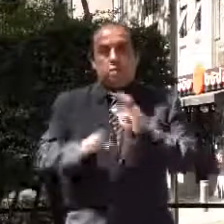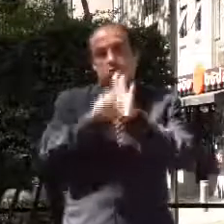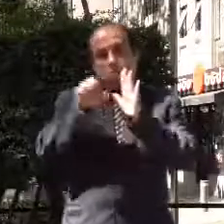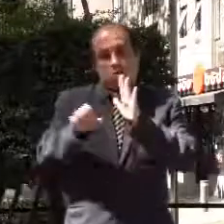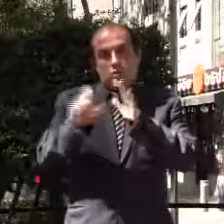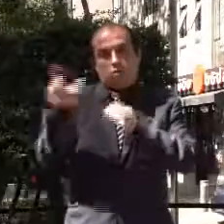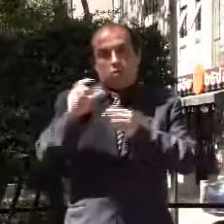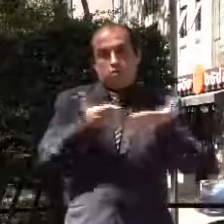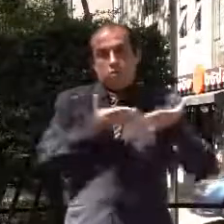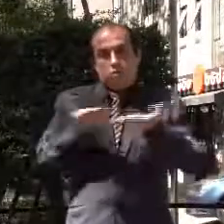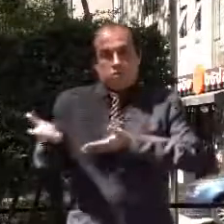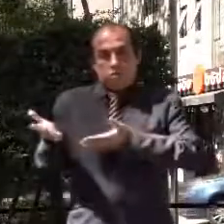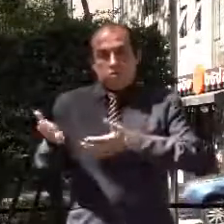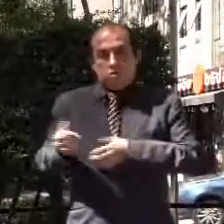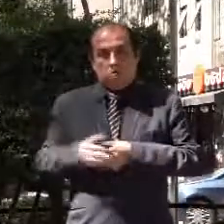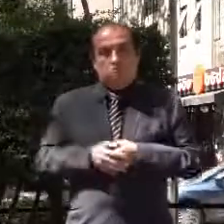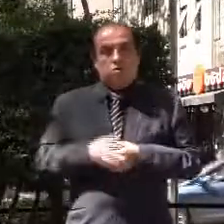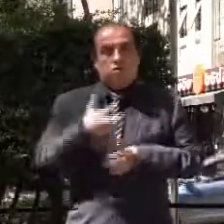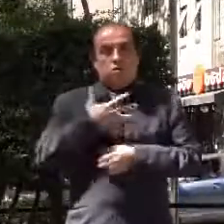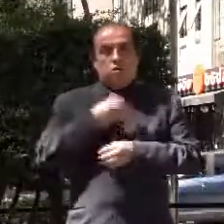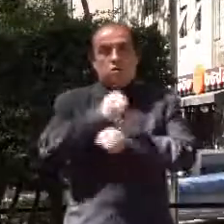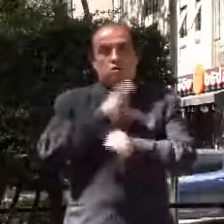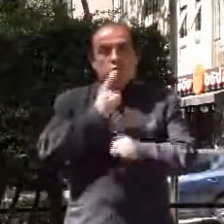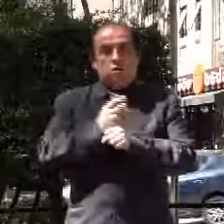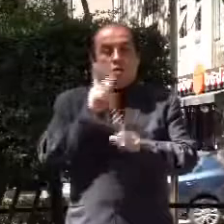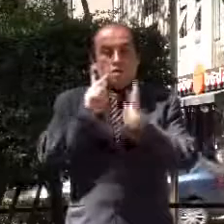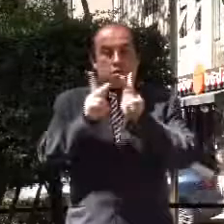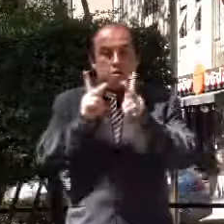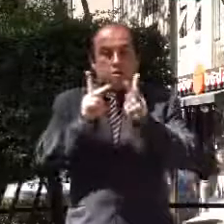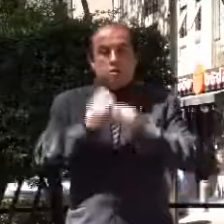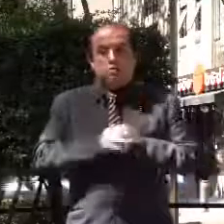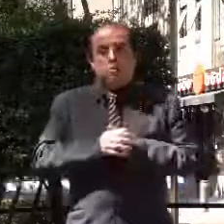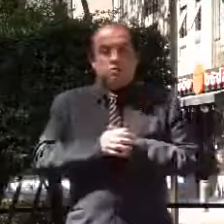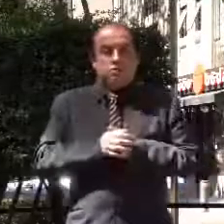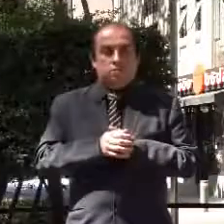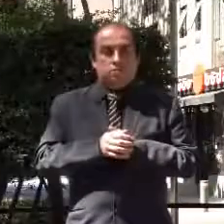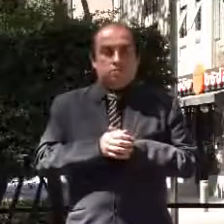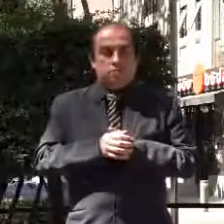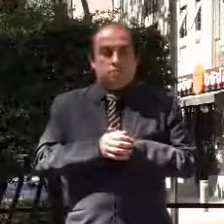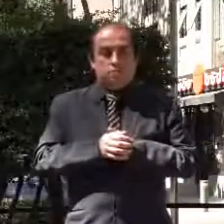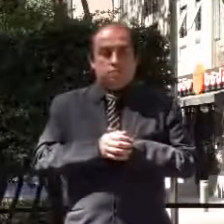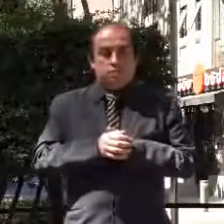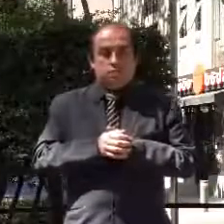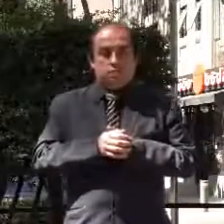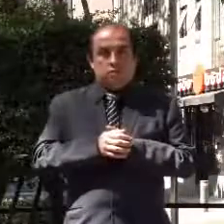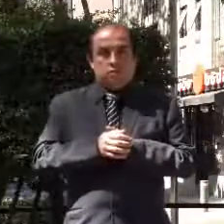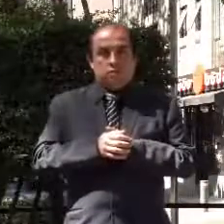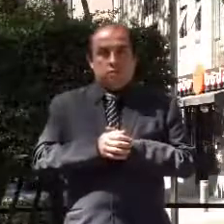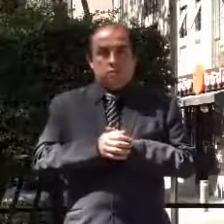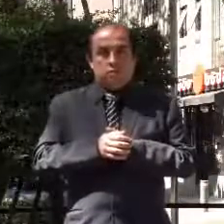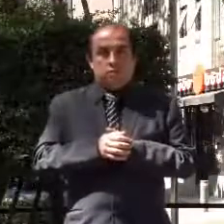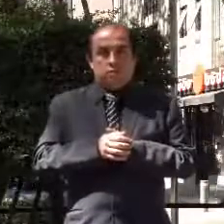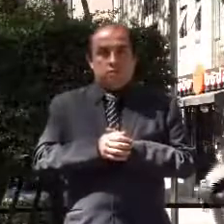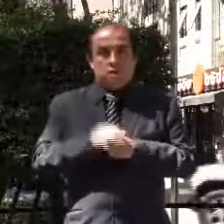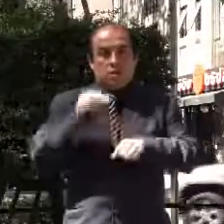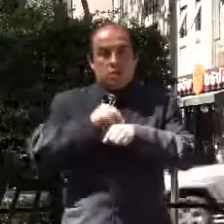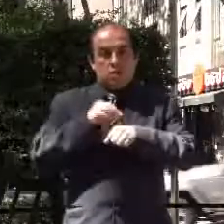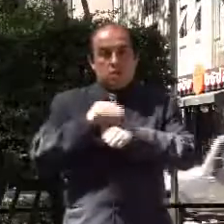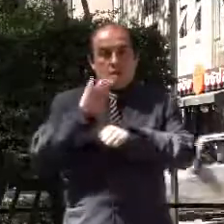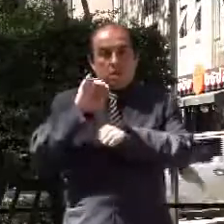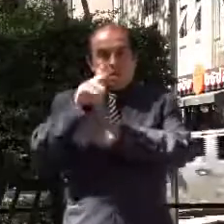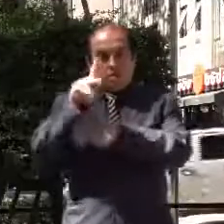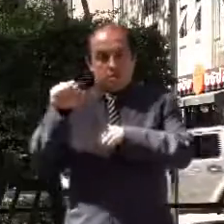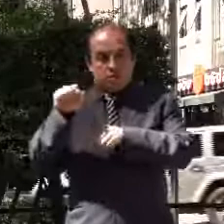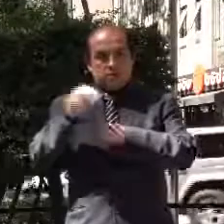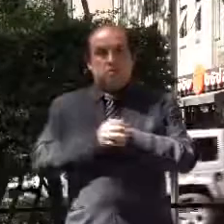cuando llegamos hubo la oportunidad de platicarlo con la doctora y hizo un bypass prácticamente de División